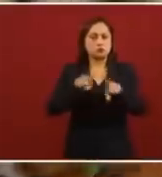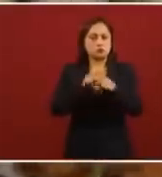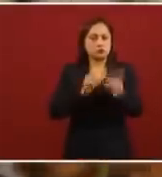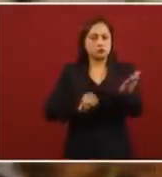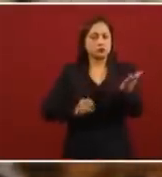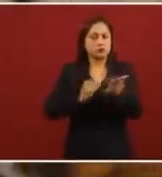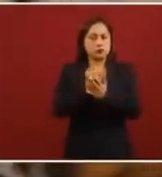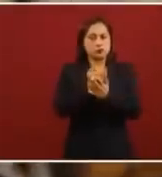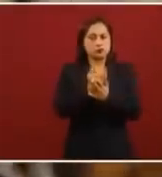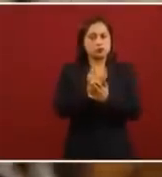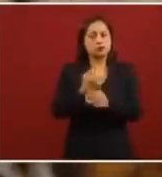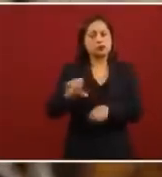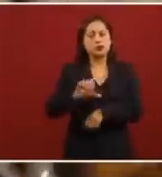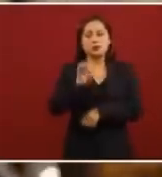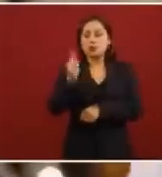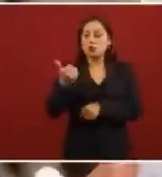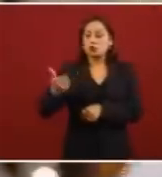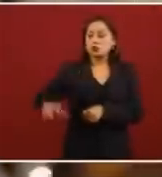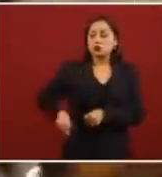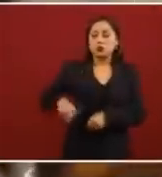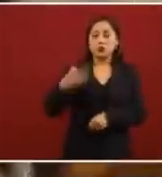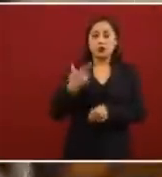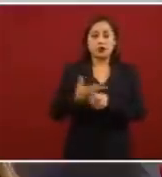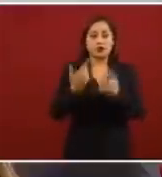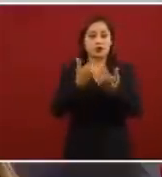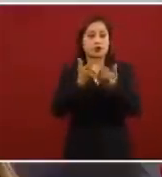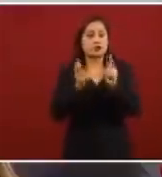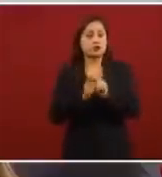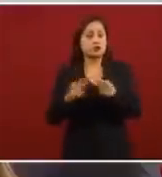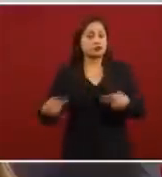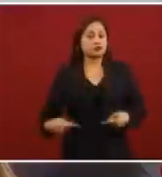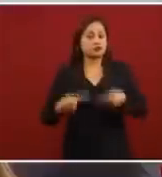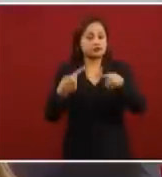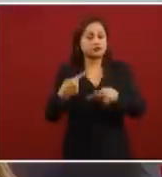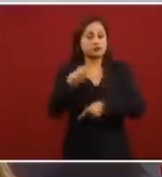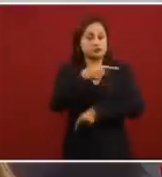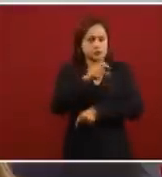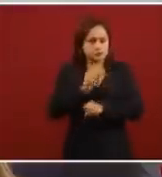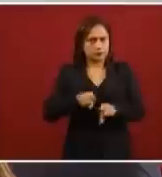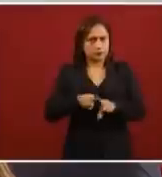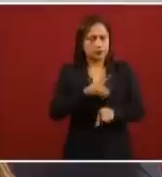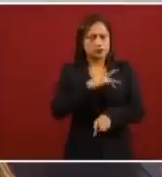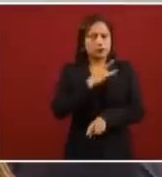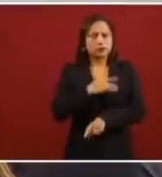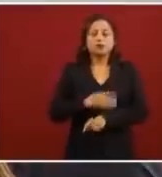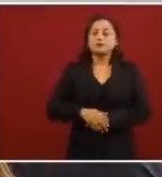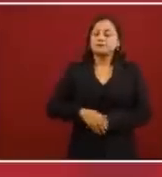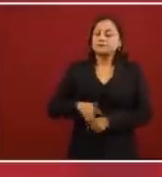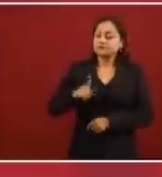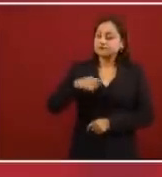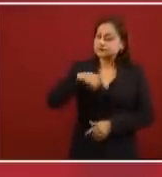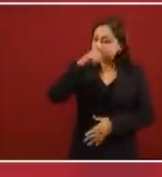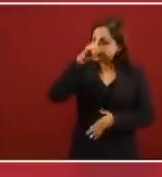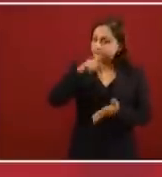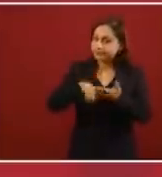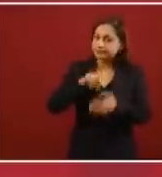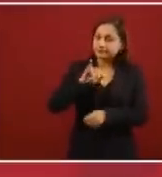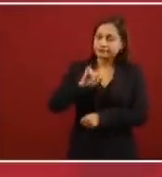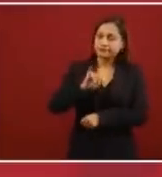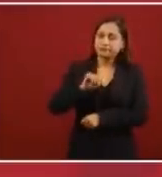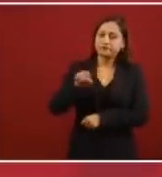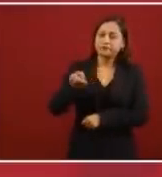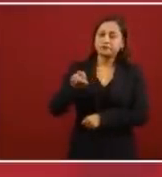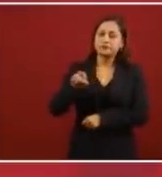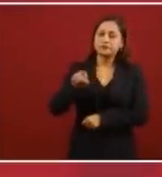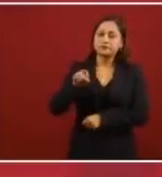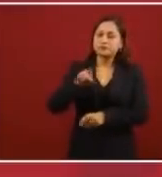próxima. Recuerda que aquí te voy a dejar un video a mano derecha, dale click a ese, o dale click también